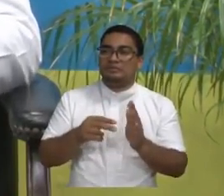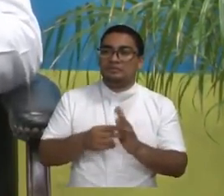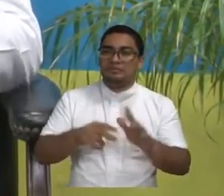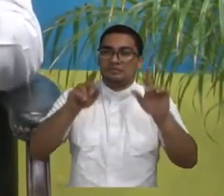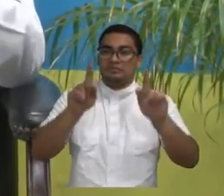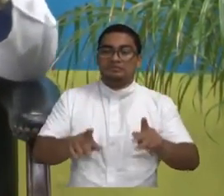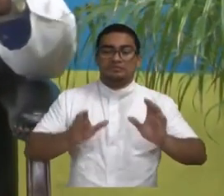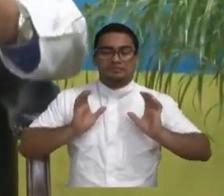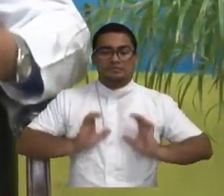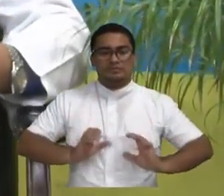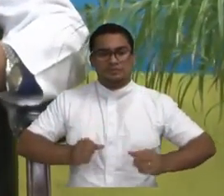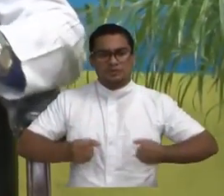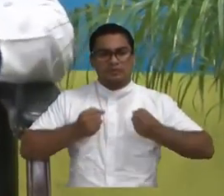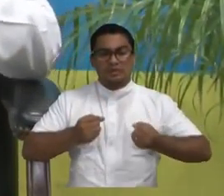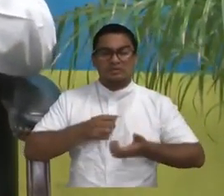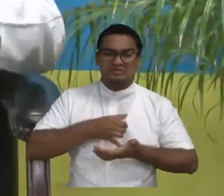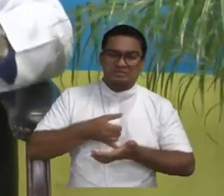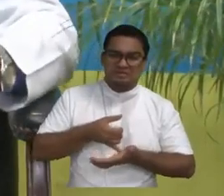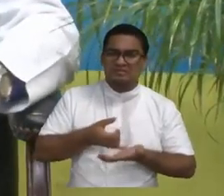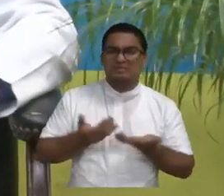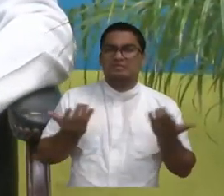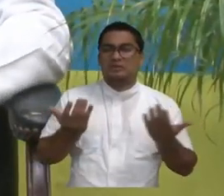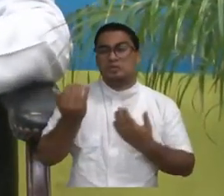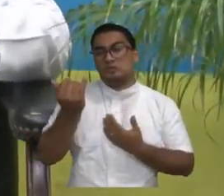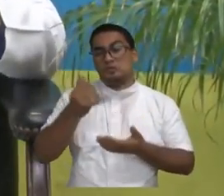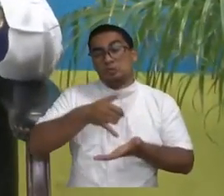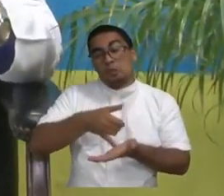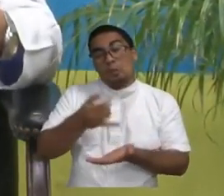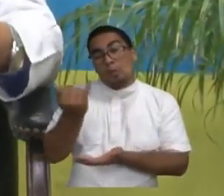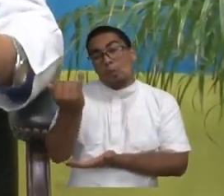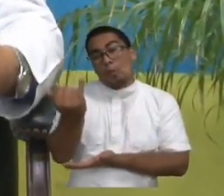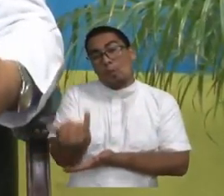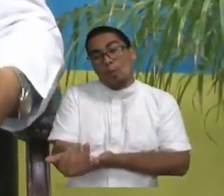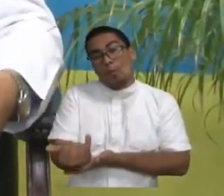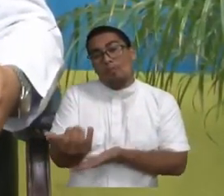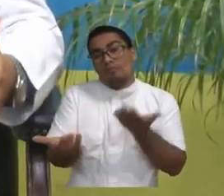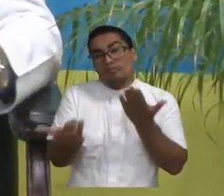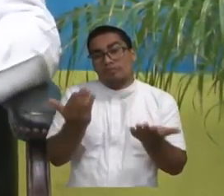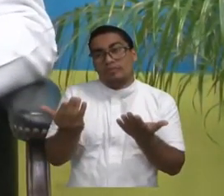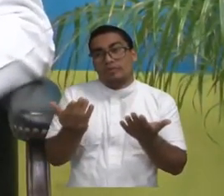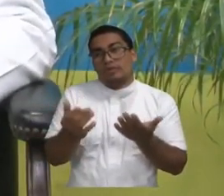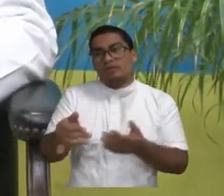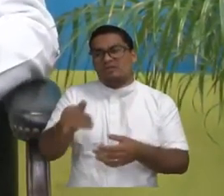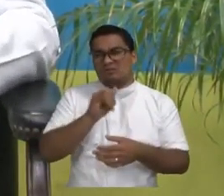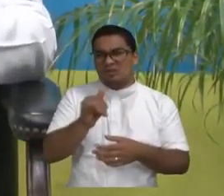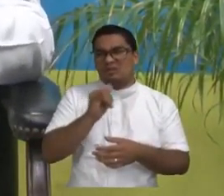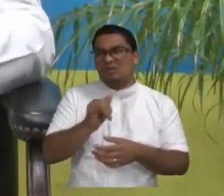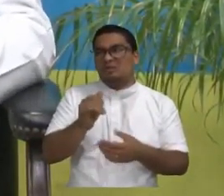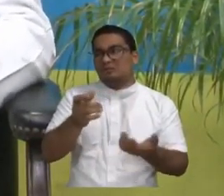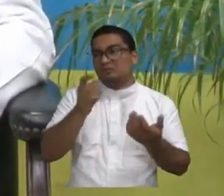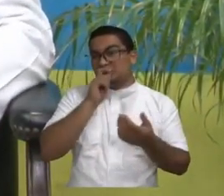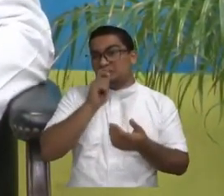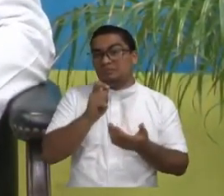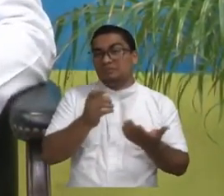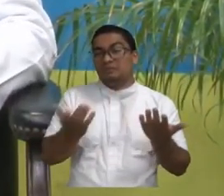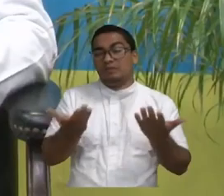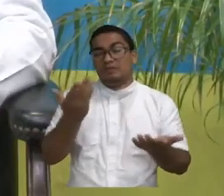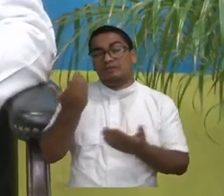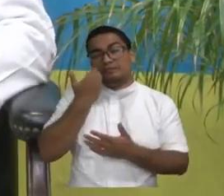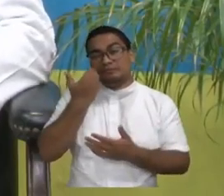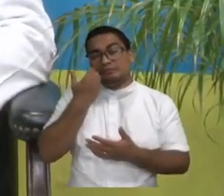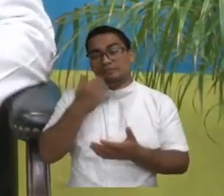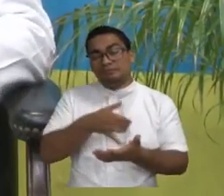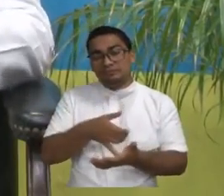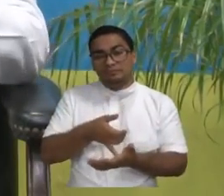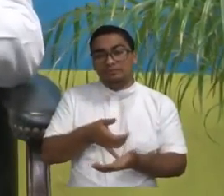paciente, de si se está débil, si está desnutrido, si tiene alcoholismo crónico, por ejemplo, alguna enfermedad debilitante.